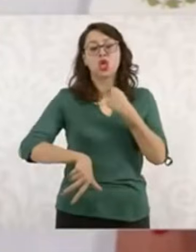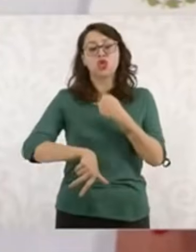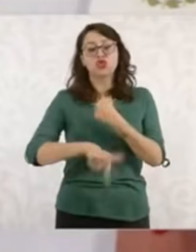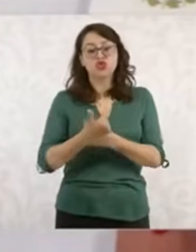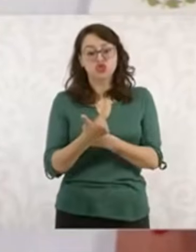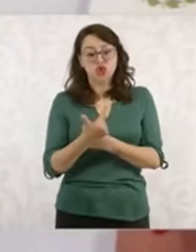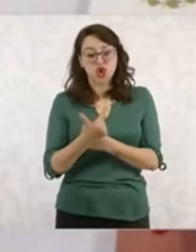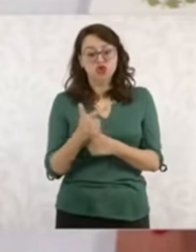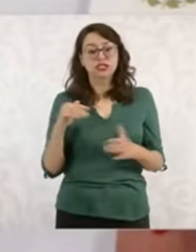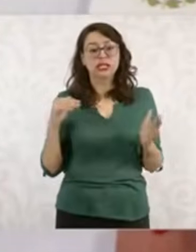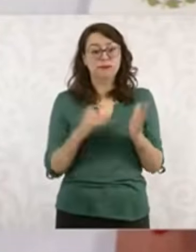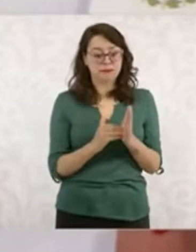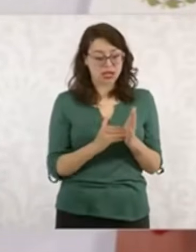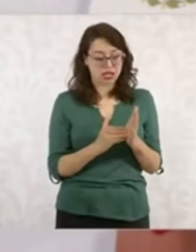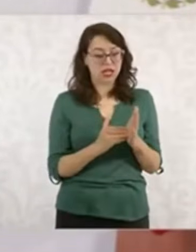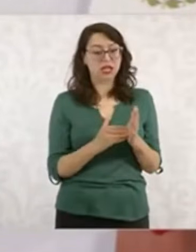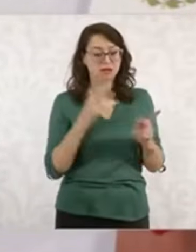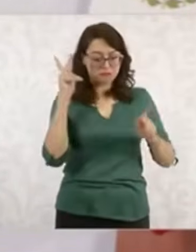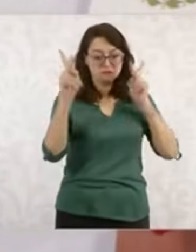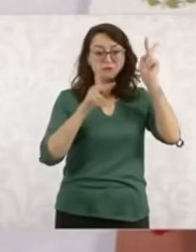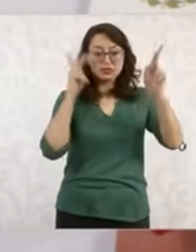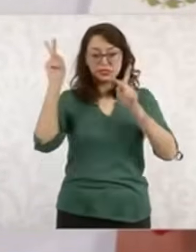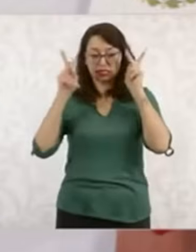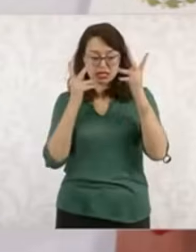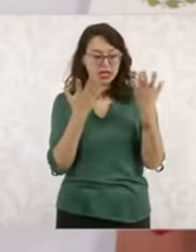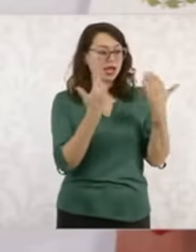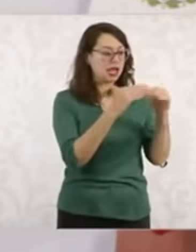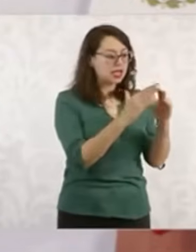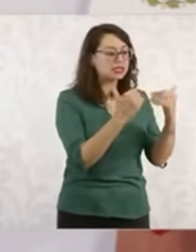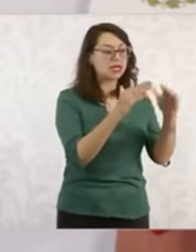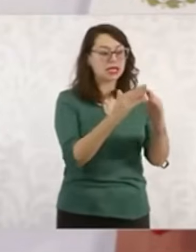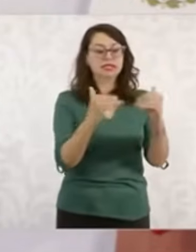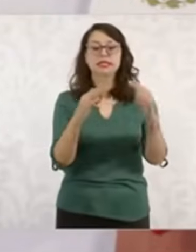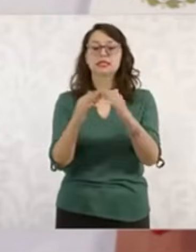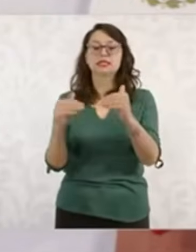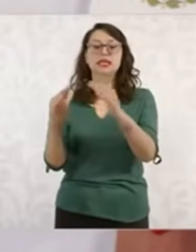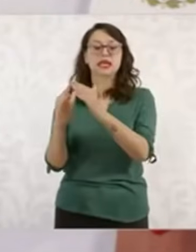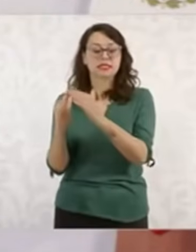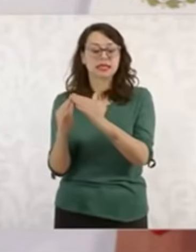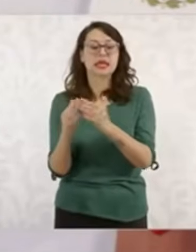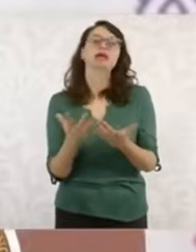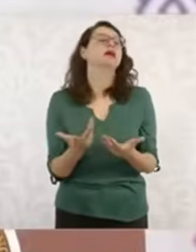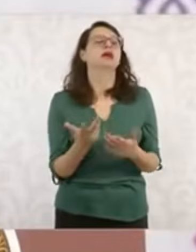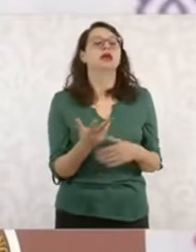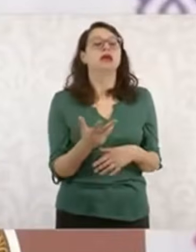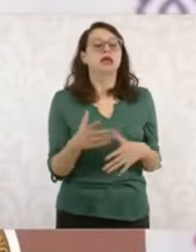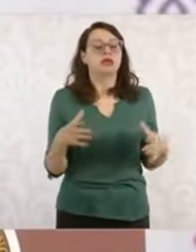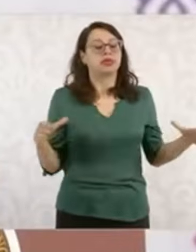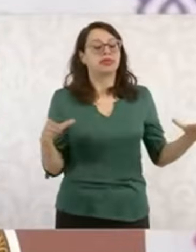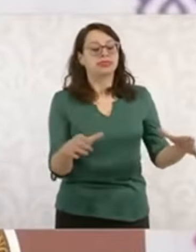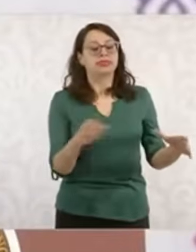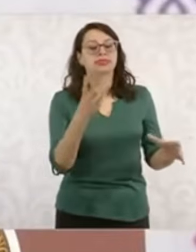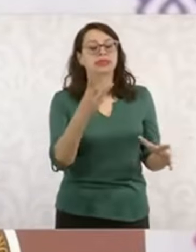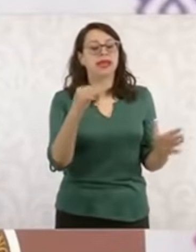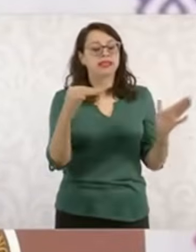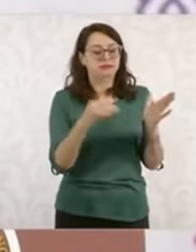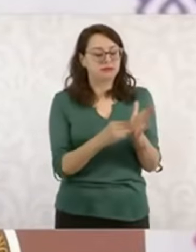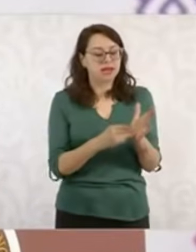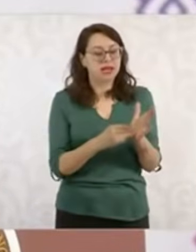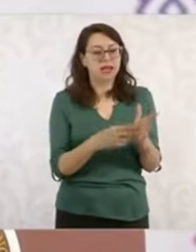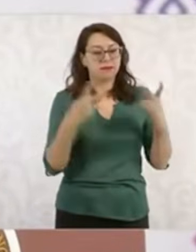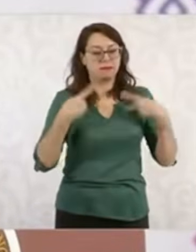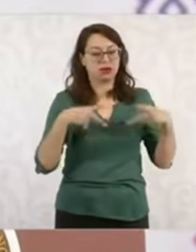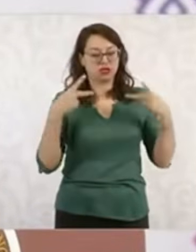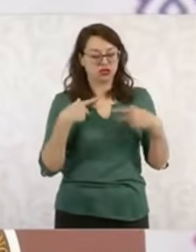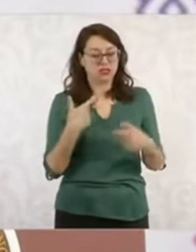12,000 visitas casa por casa, se hacen cuestionarios, pero a un grupo de personas, de más de 3,000 personas, se les toma una